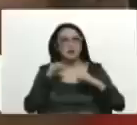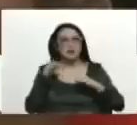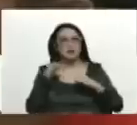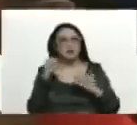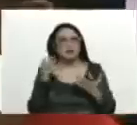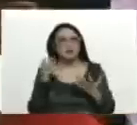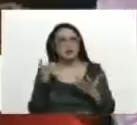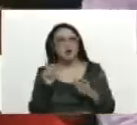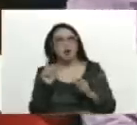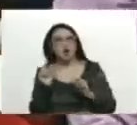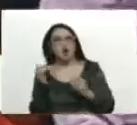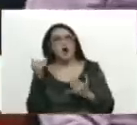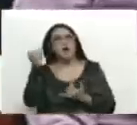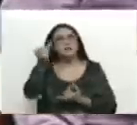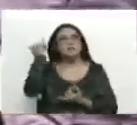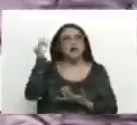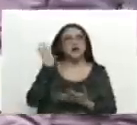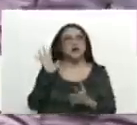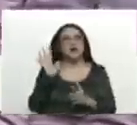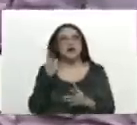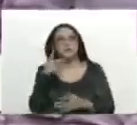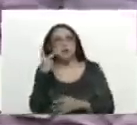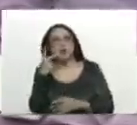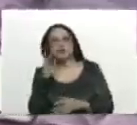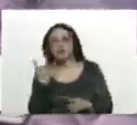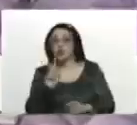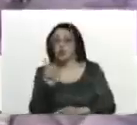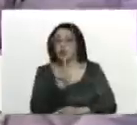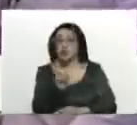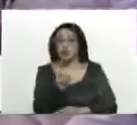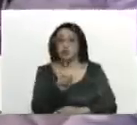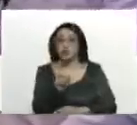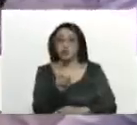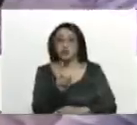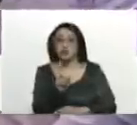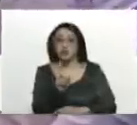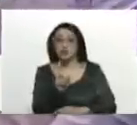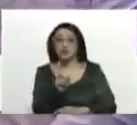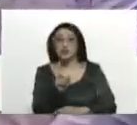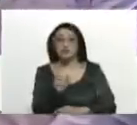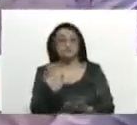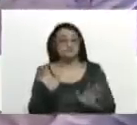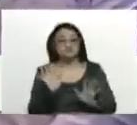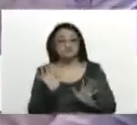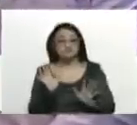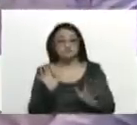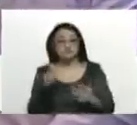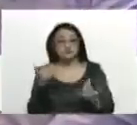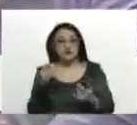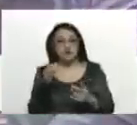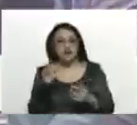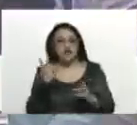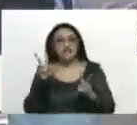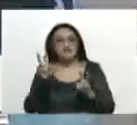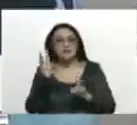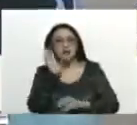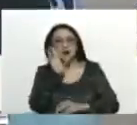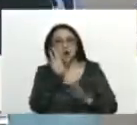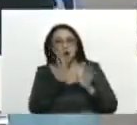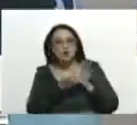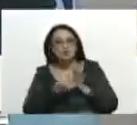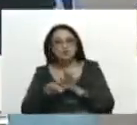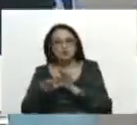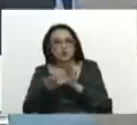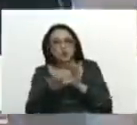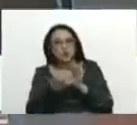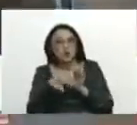trasladar o imaginar que fue un hecho político no por Dios desde cuándo la corrupción el